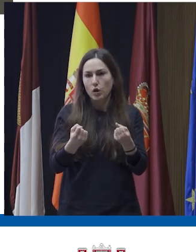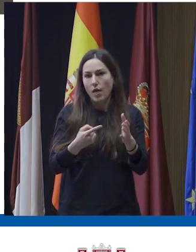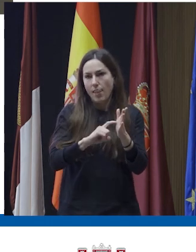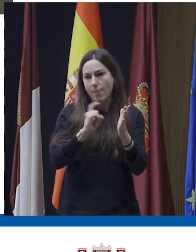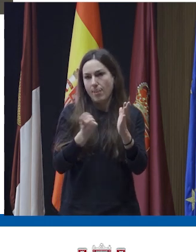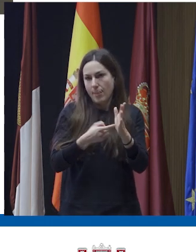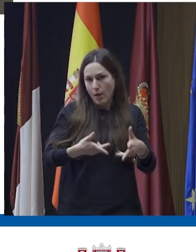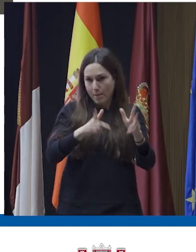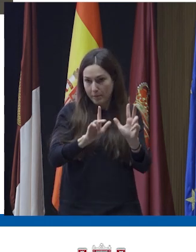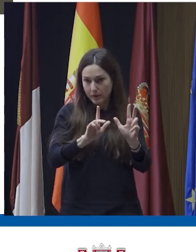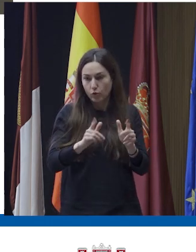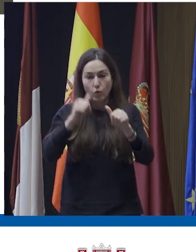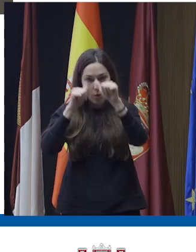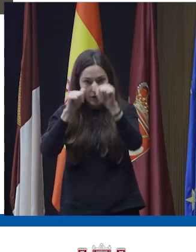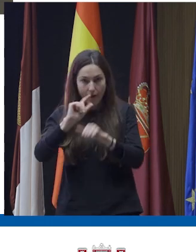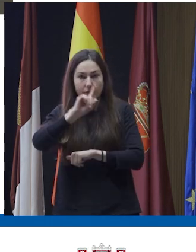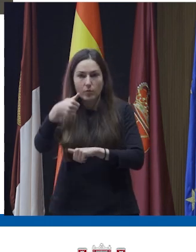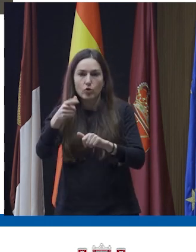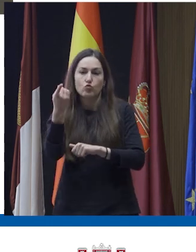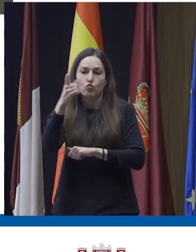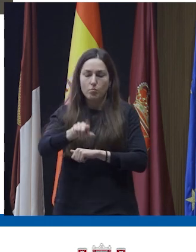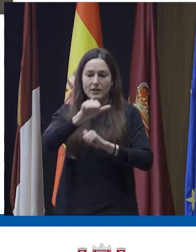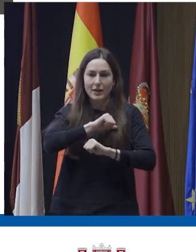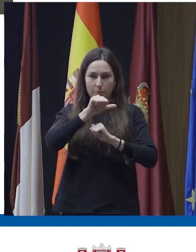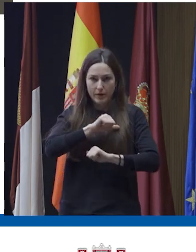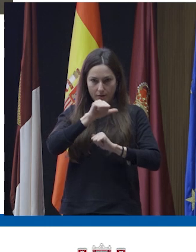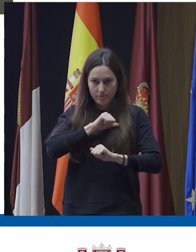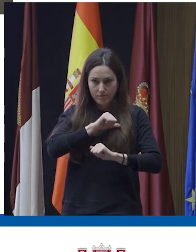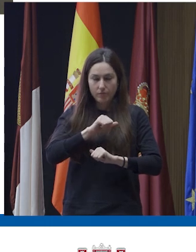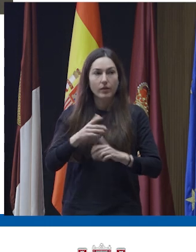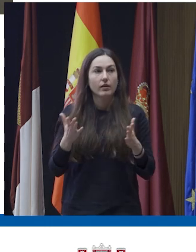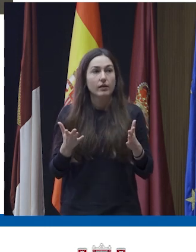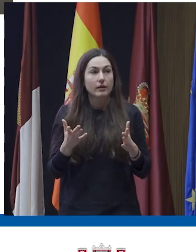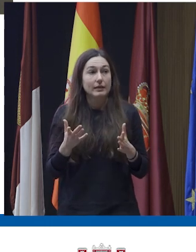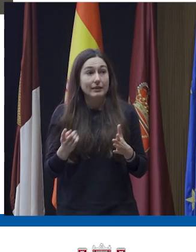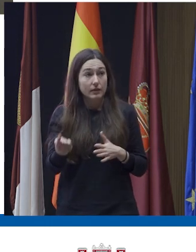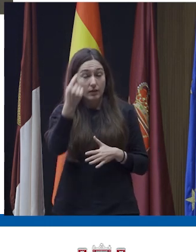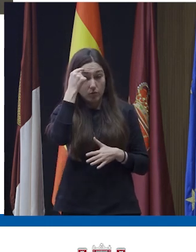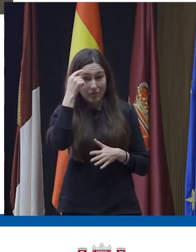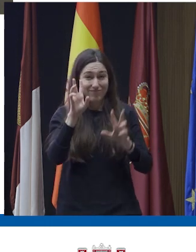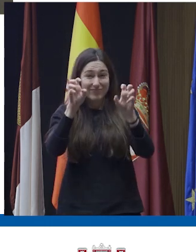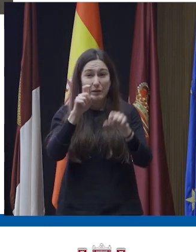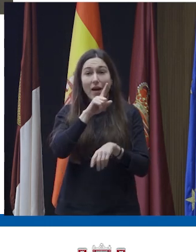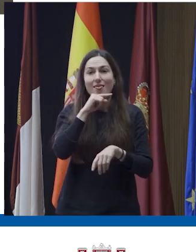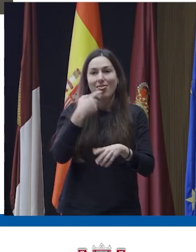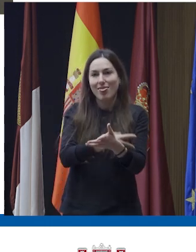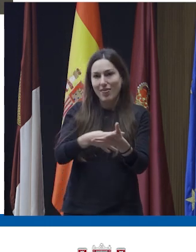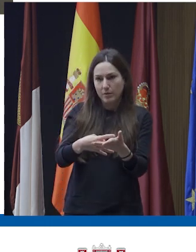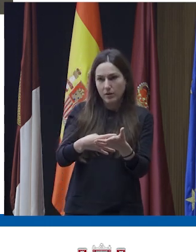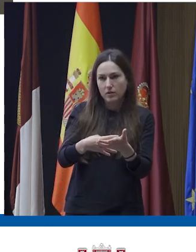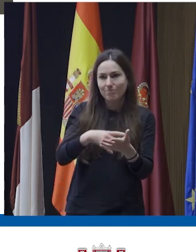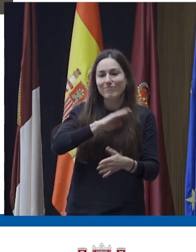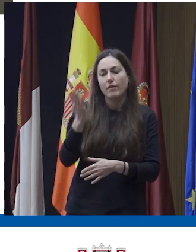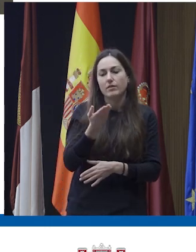de estar operados, ya una vez tengamos la graduación nueva. Y recordar que el impacto de la diabetes es muy importante en la evaluación de las